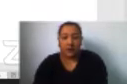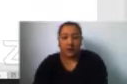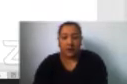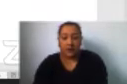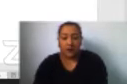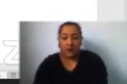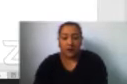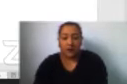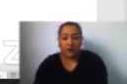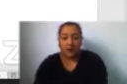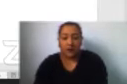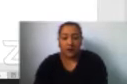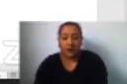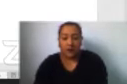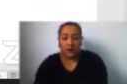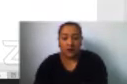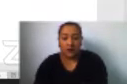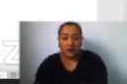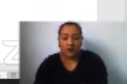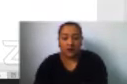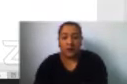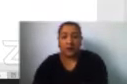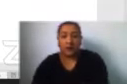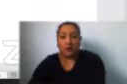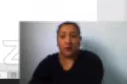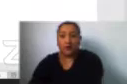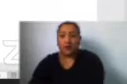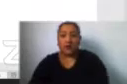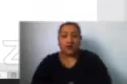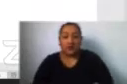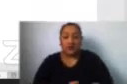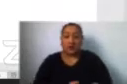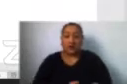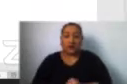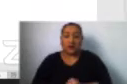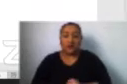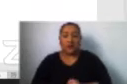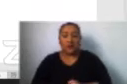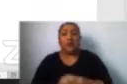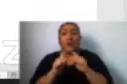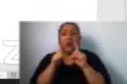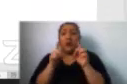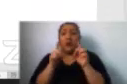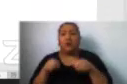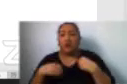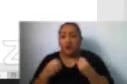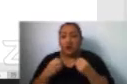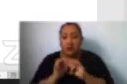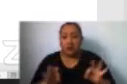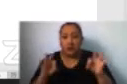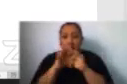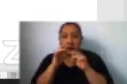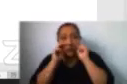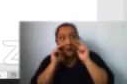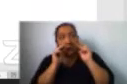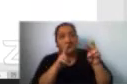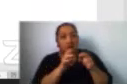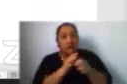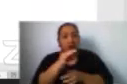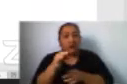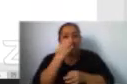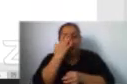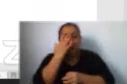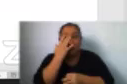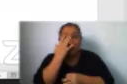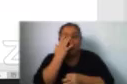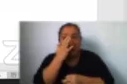María. Muy bien. ¿Por qué es importante mirar a las regiones después de este